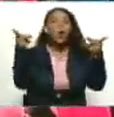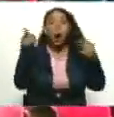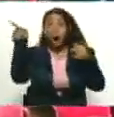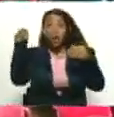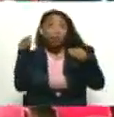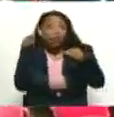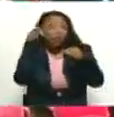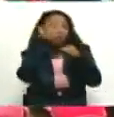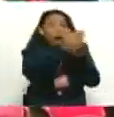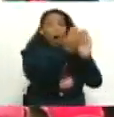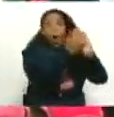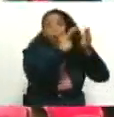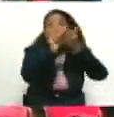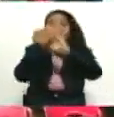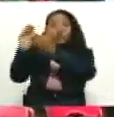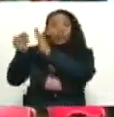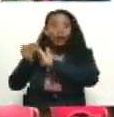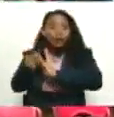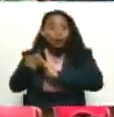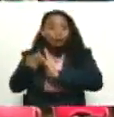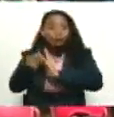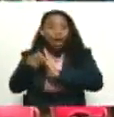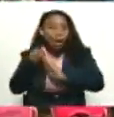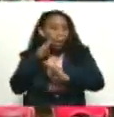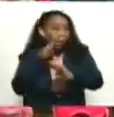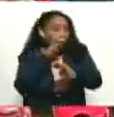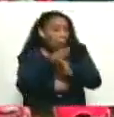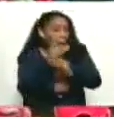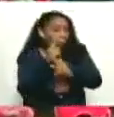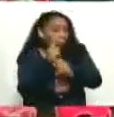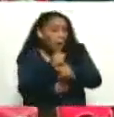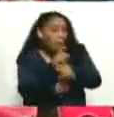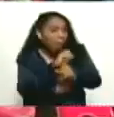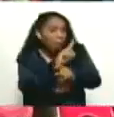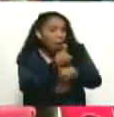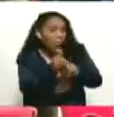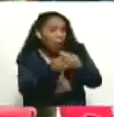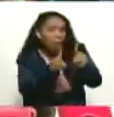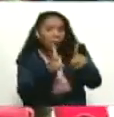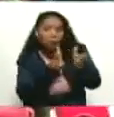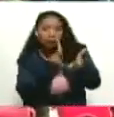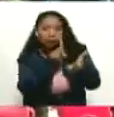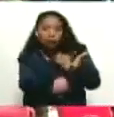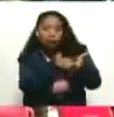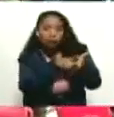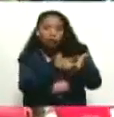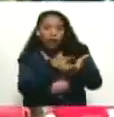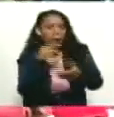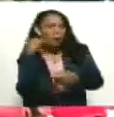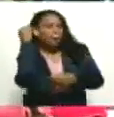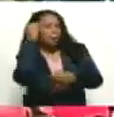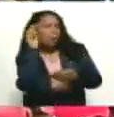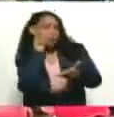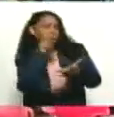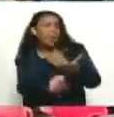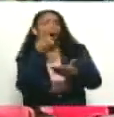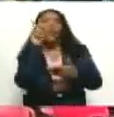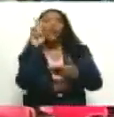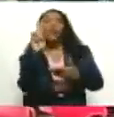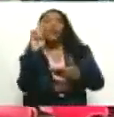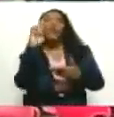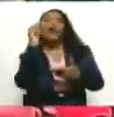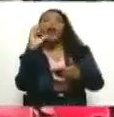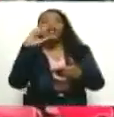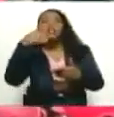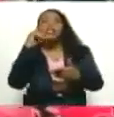pueblos, a las comunidades, y ahí llegan. Vamos a pensar que llegaron Urachiche,